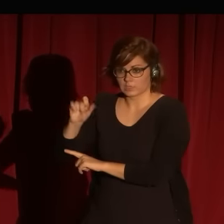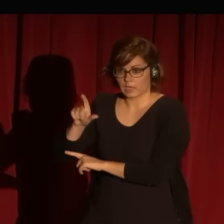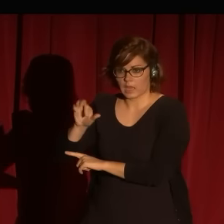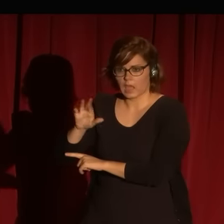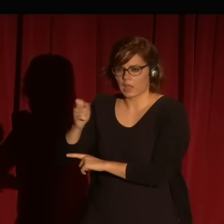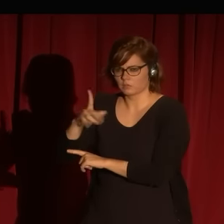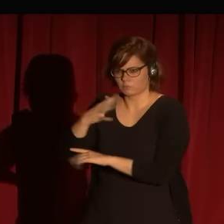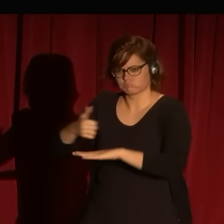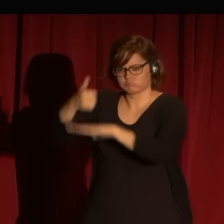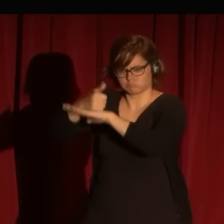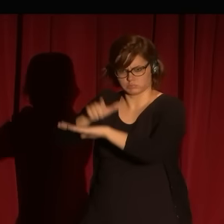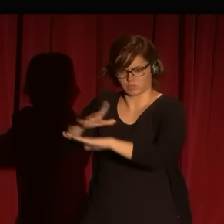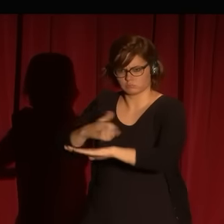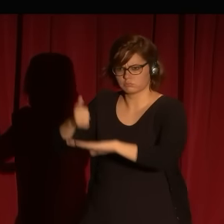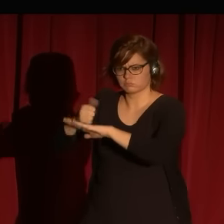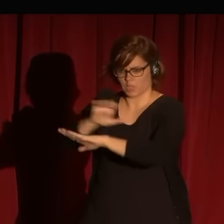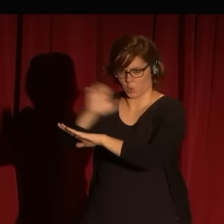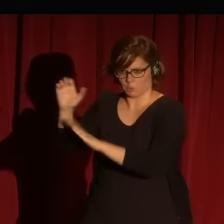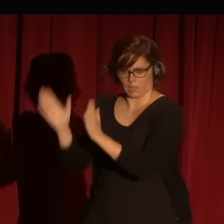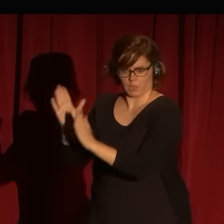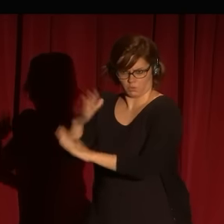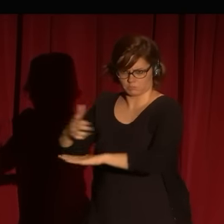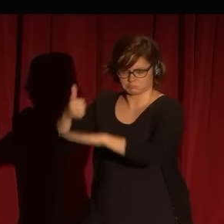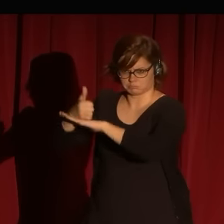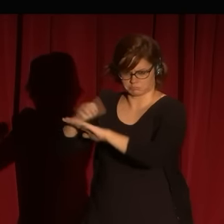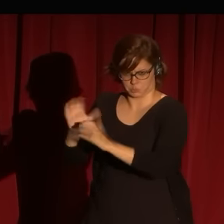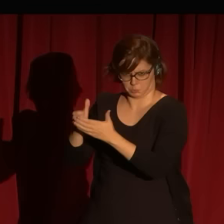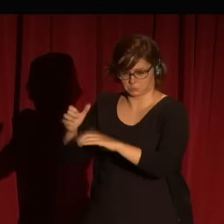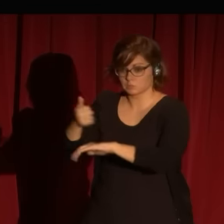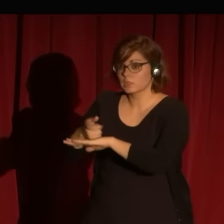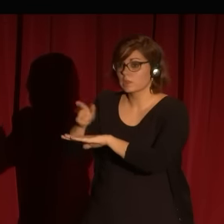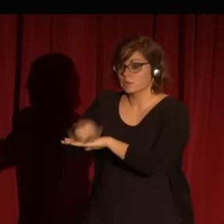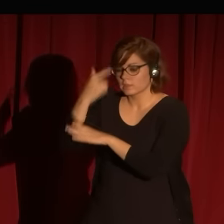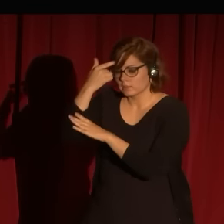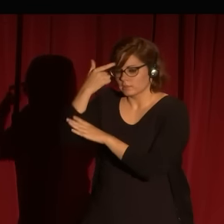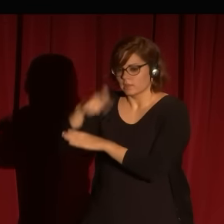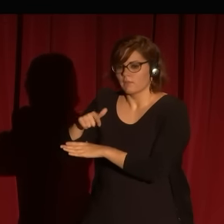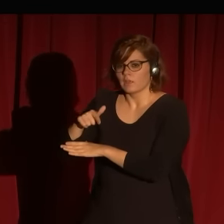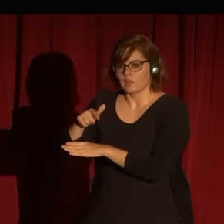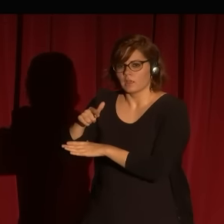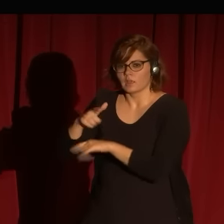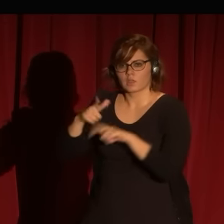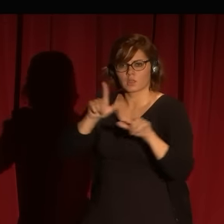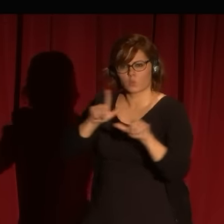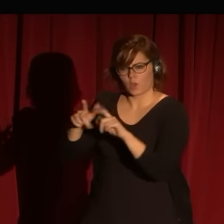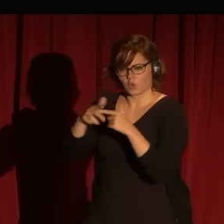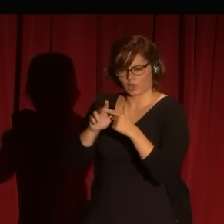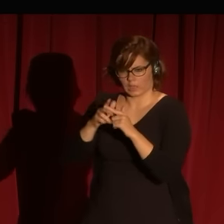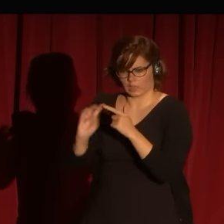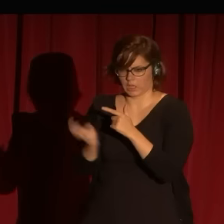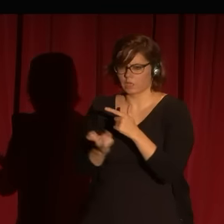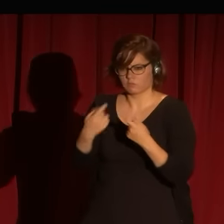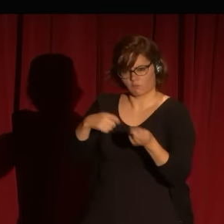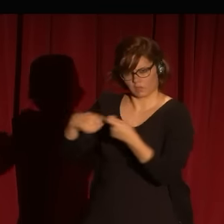estrato más alto de coleccionismo que existe en Europa en ese momento y sabemos también que hay algunos cuadros de taller que se están